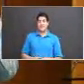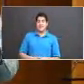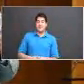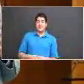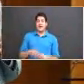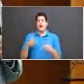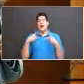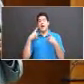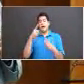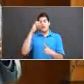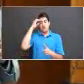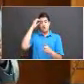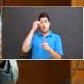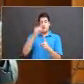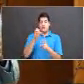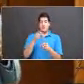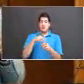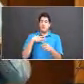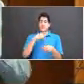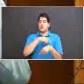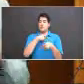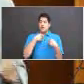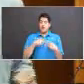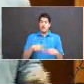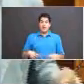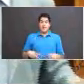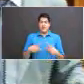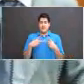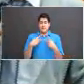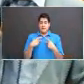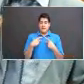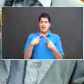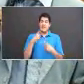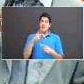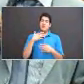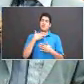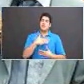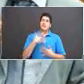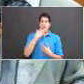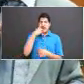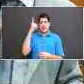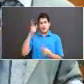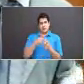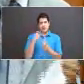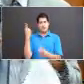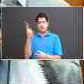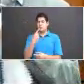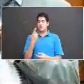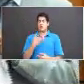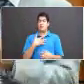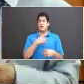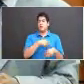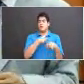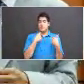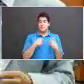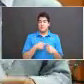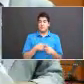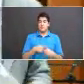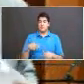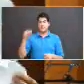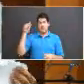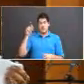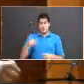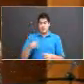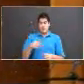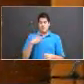Hay un objetivo en mi corazón, en mi vida y en la tuya, hermano. Es agradarle a Dios con todo mi corazón. Hoy,